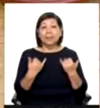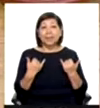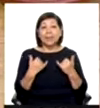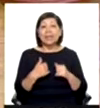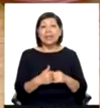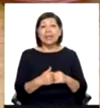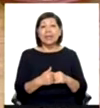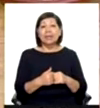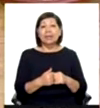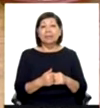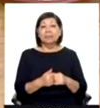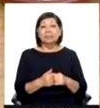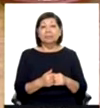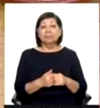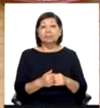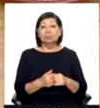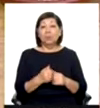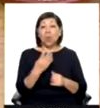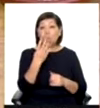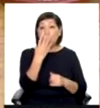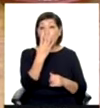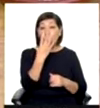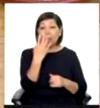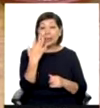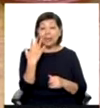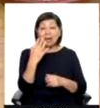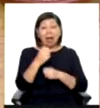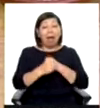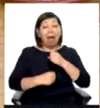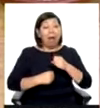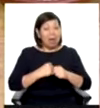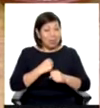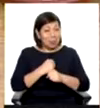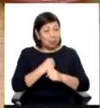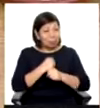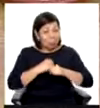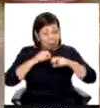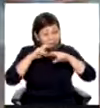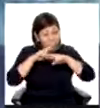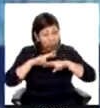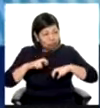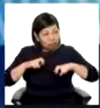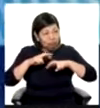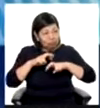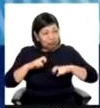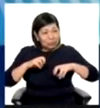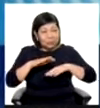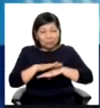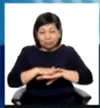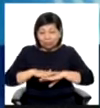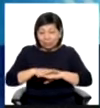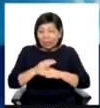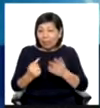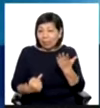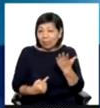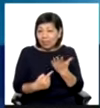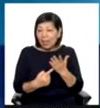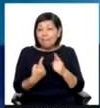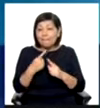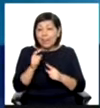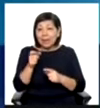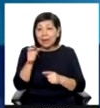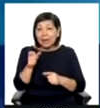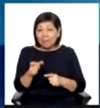nosotros tenemos 45 años trabajando en la investigación, innovación y la transferencia de tecnología a favor